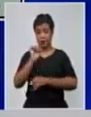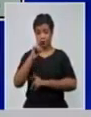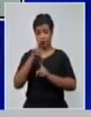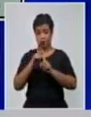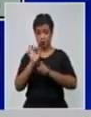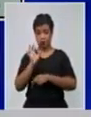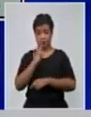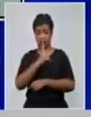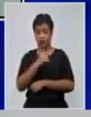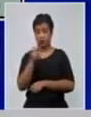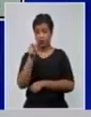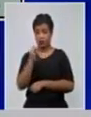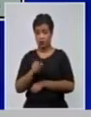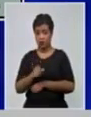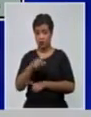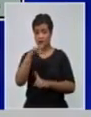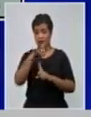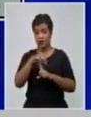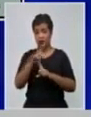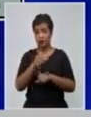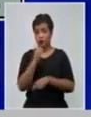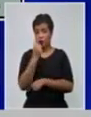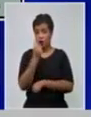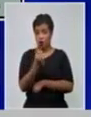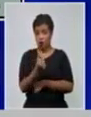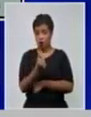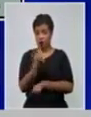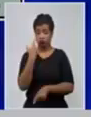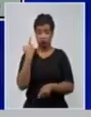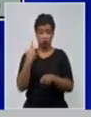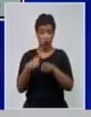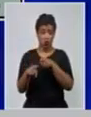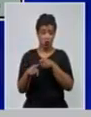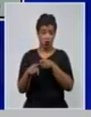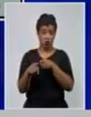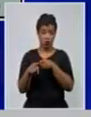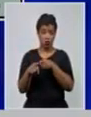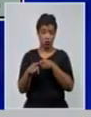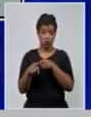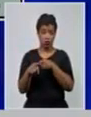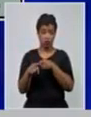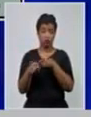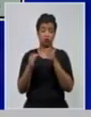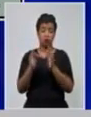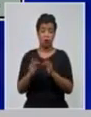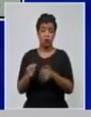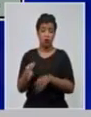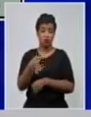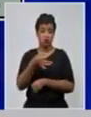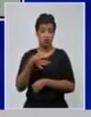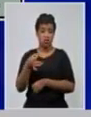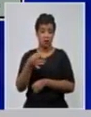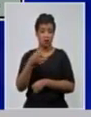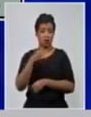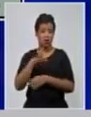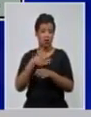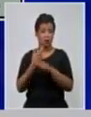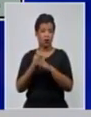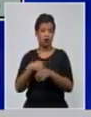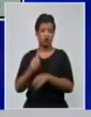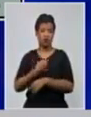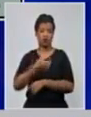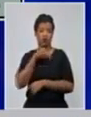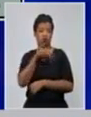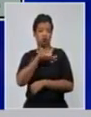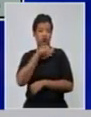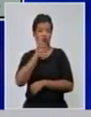San Cristóbal 1, y llama la atención esta situación de Caimito, que después lo vamos a explicar,